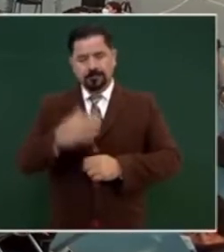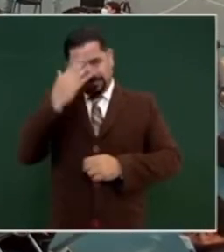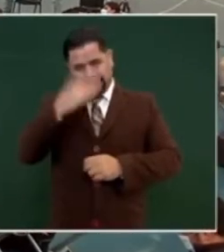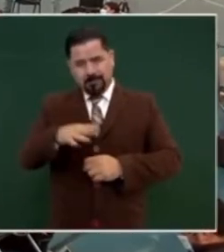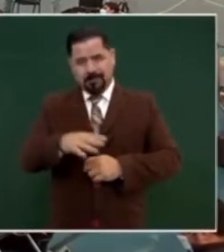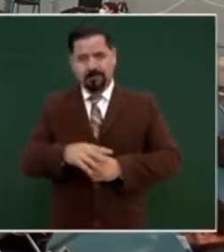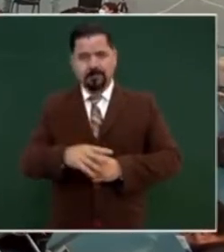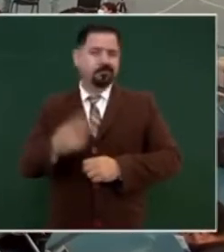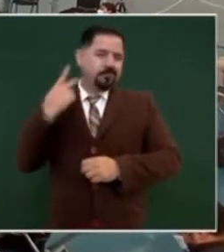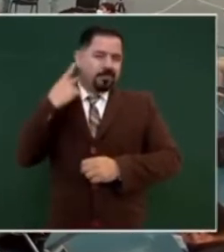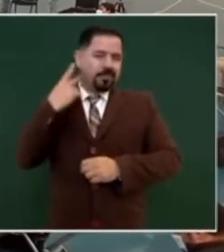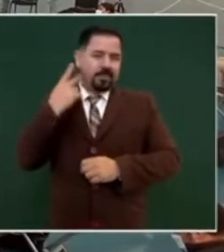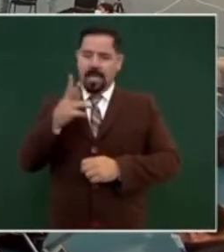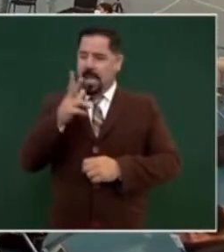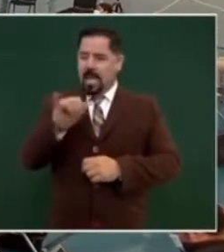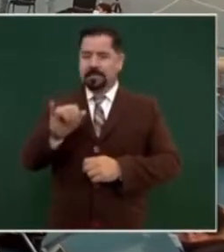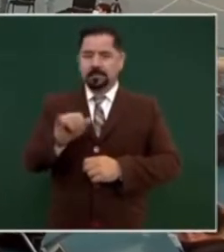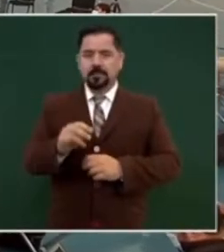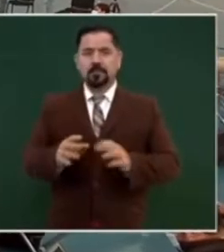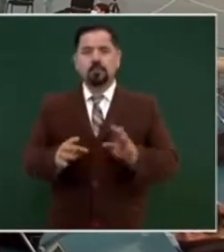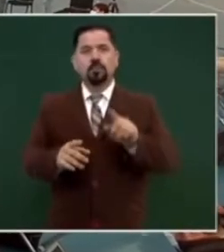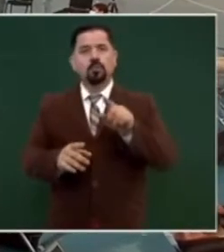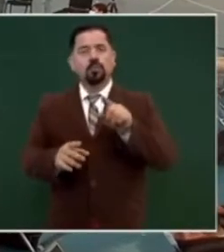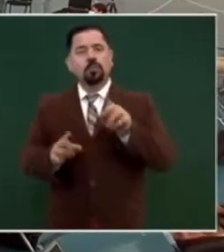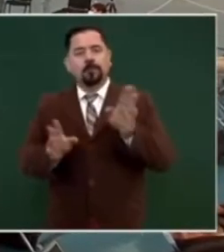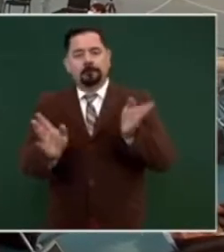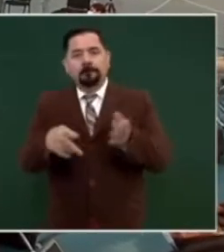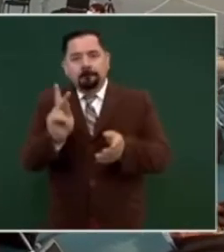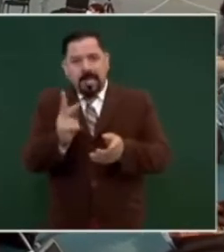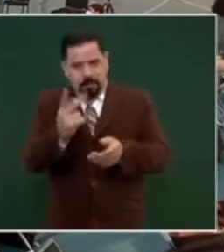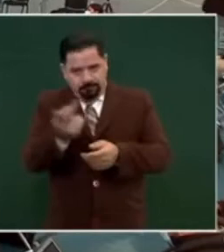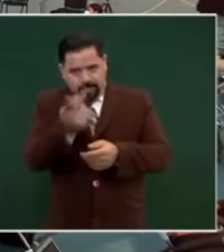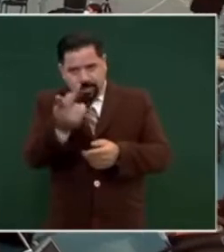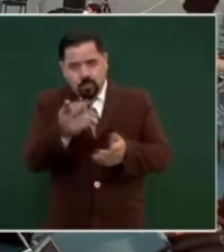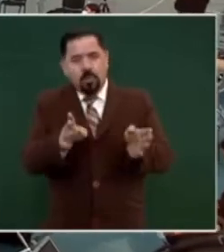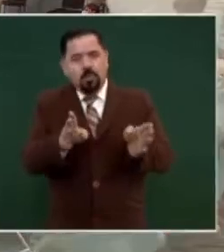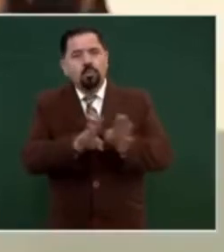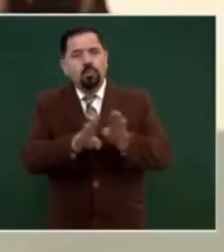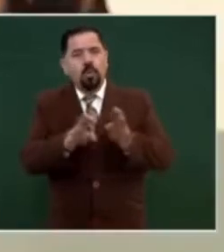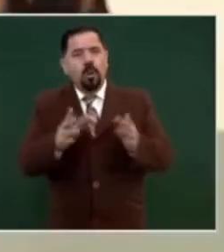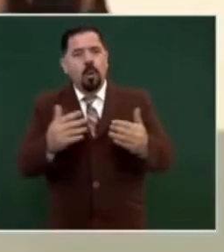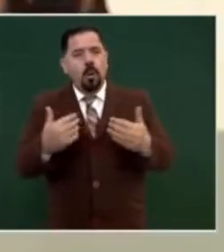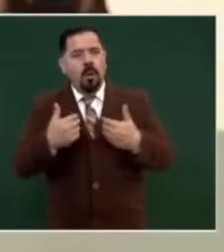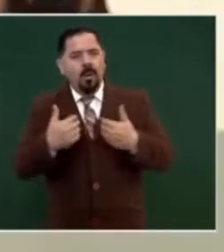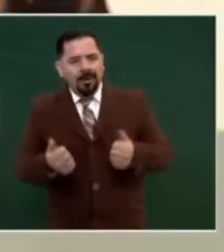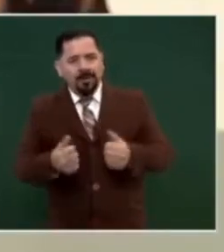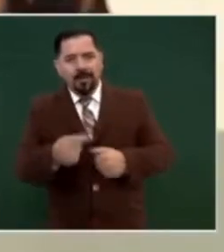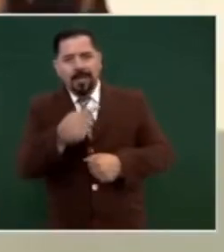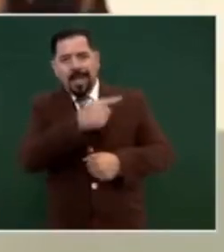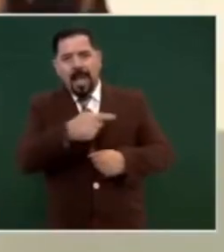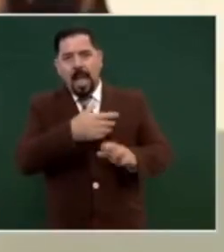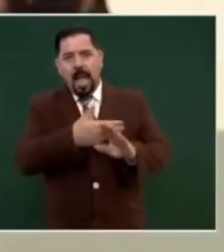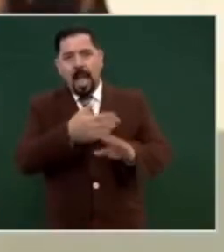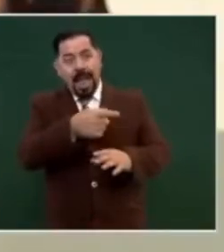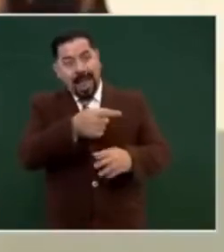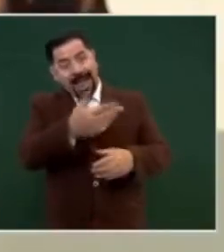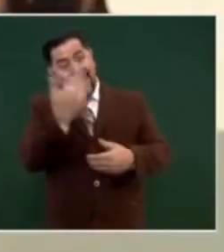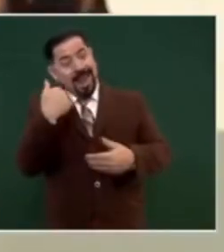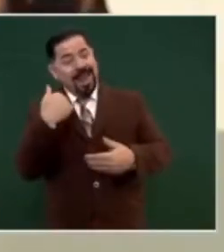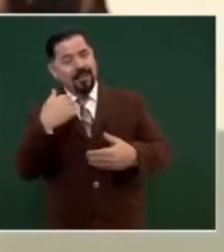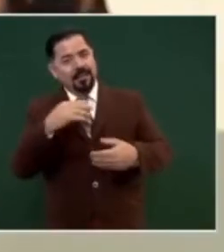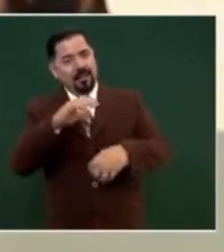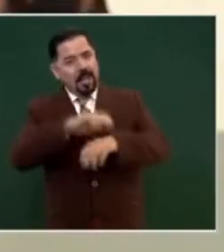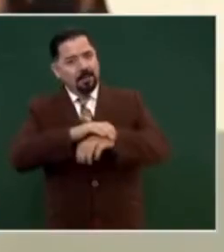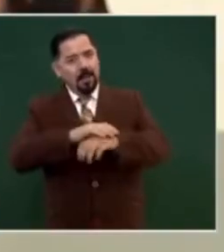pública pero como lo digiere como lo entiende estos que a los que usted confió hoy se conviertan en golpeadores de su gobierno